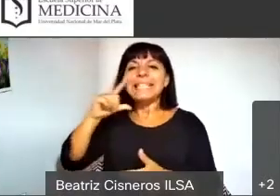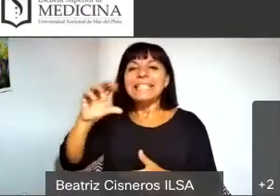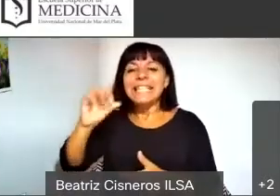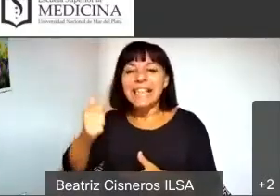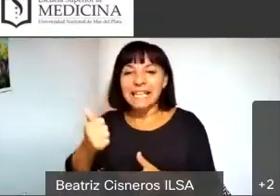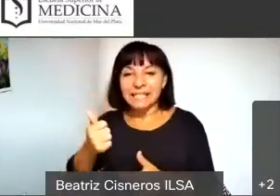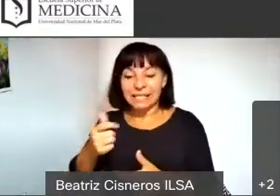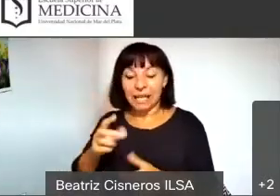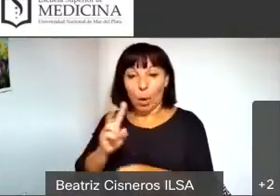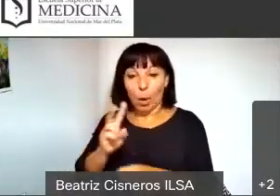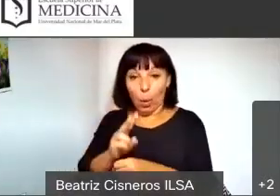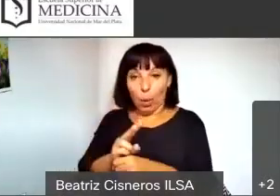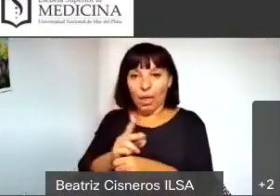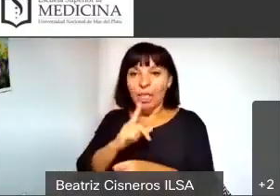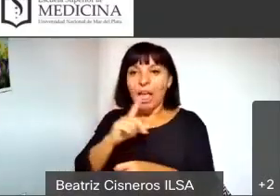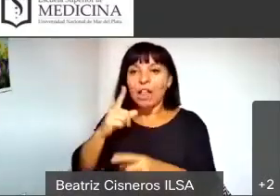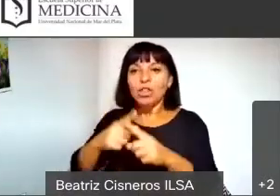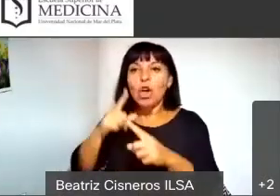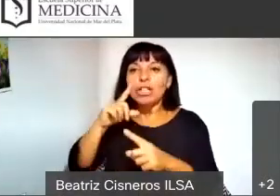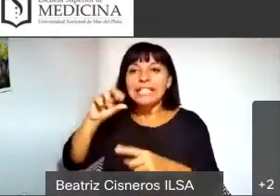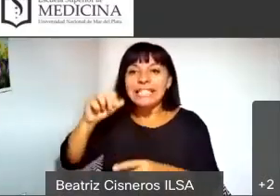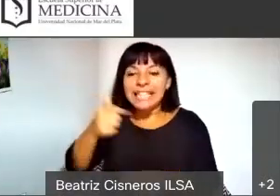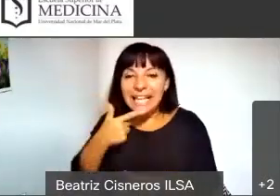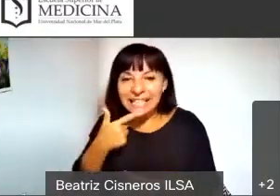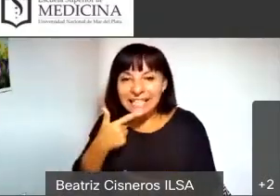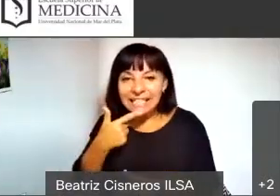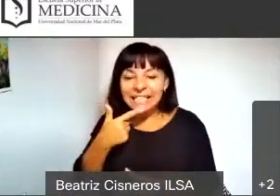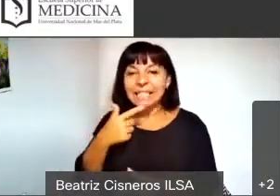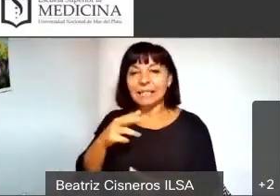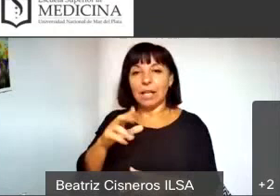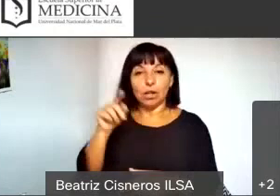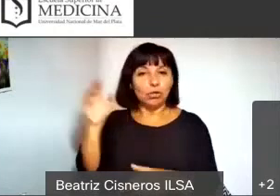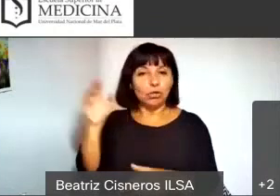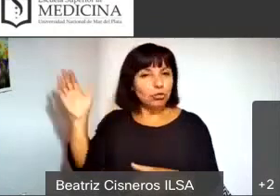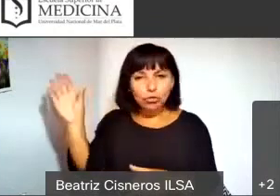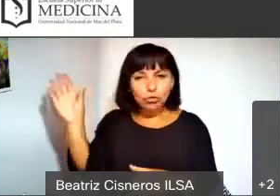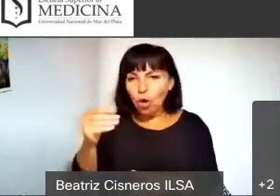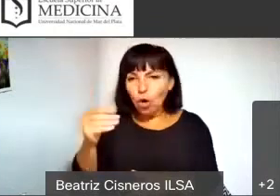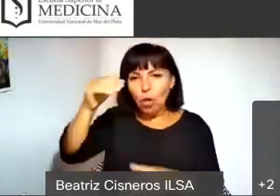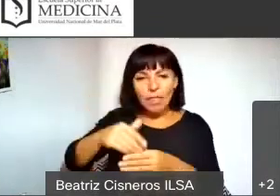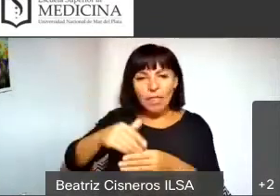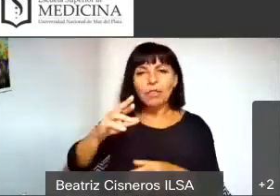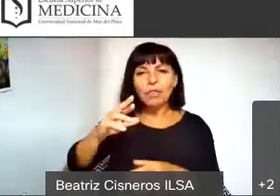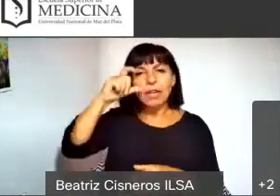célula. ¿Mm? Todas esas funciones lleva adelante el retículo endoplásmico liso.